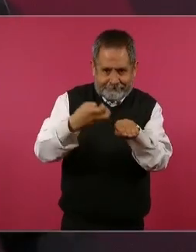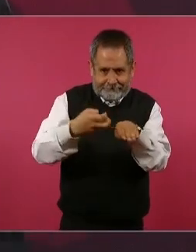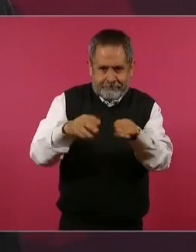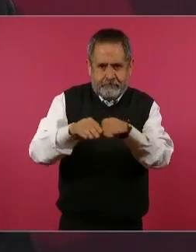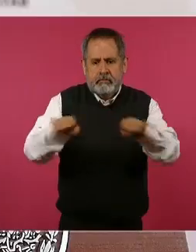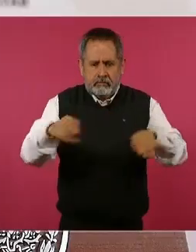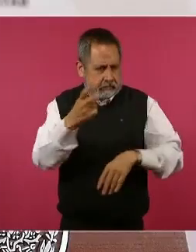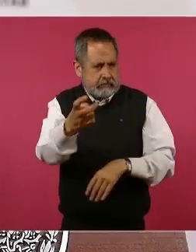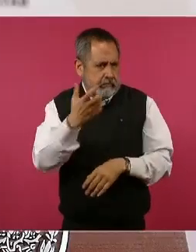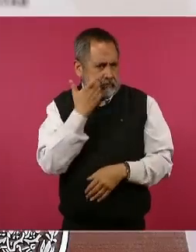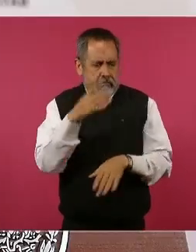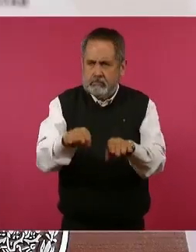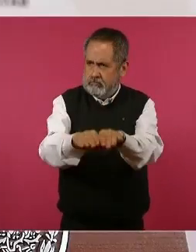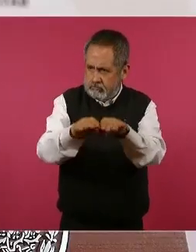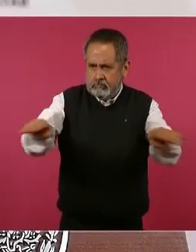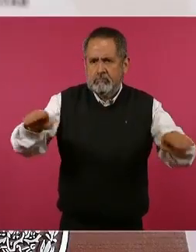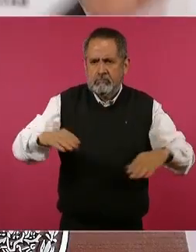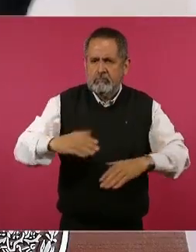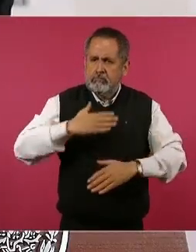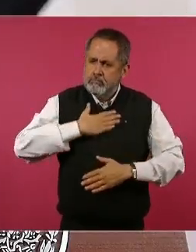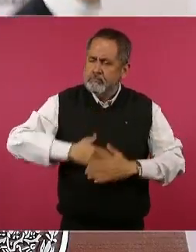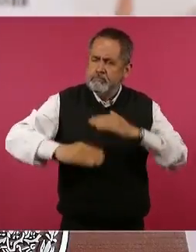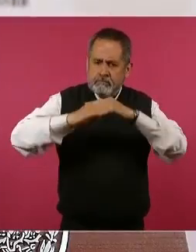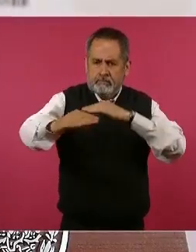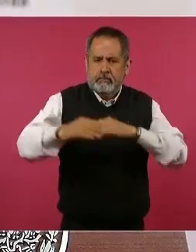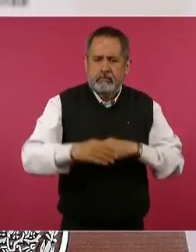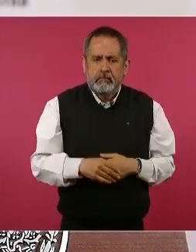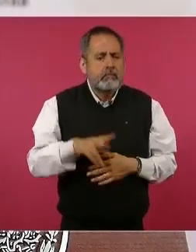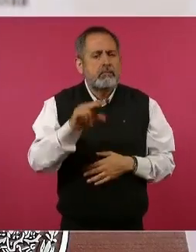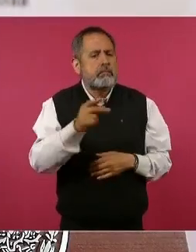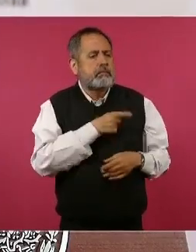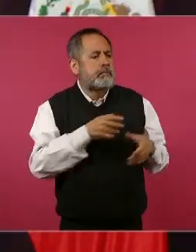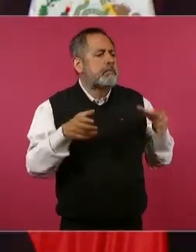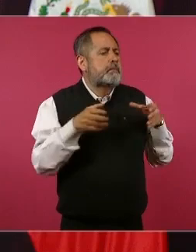es lo que queremos, que no haya monopolios,